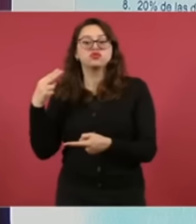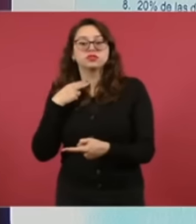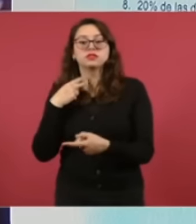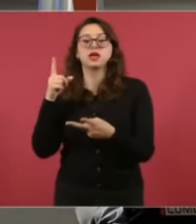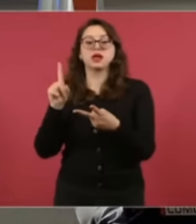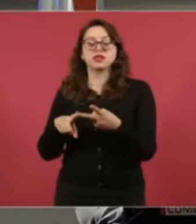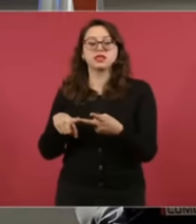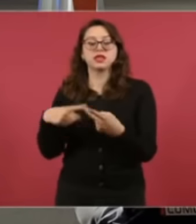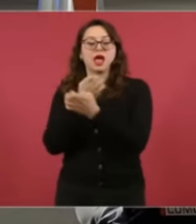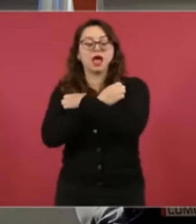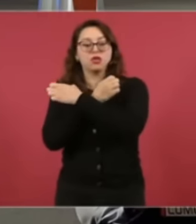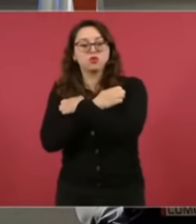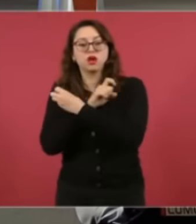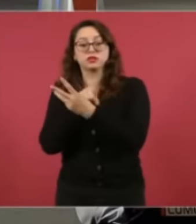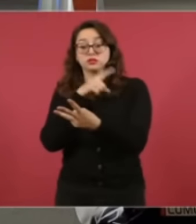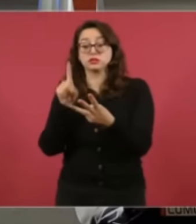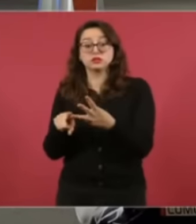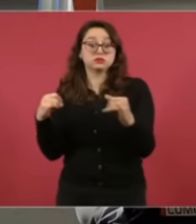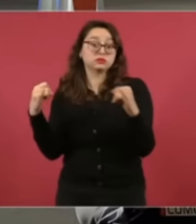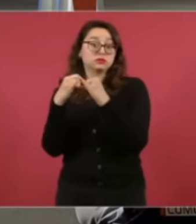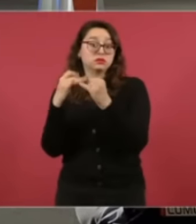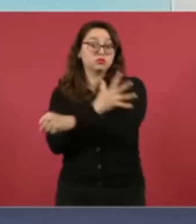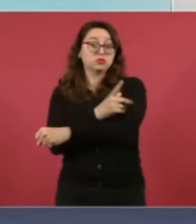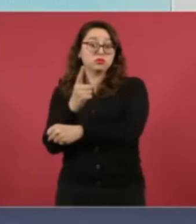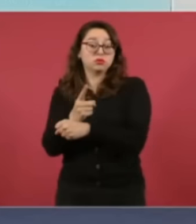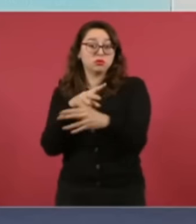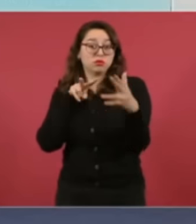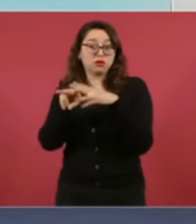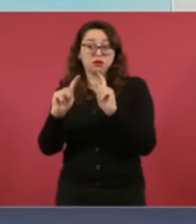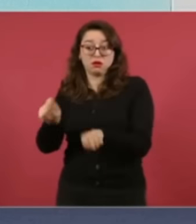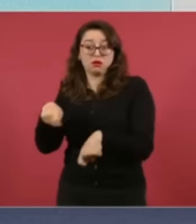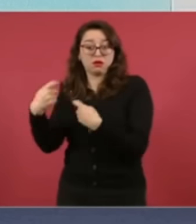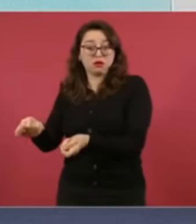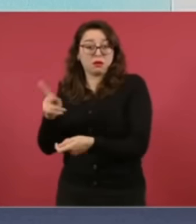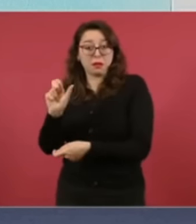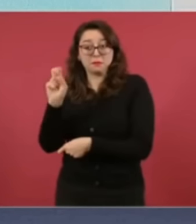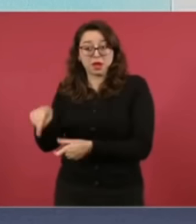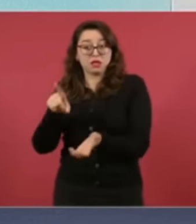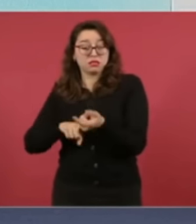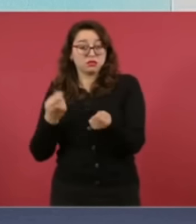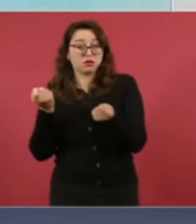el subsistema de educación, el Instituto de la Transparencia, al PAN.